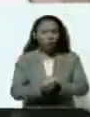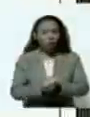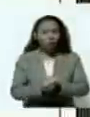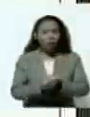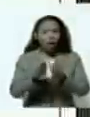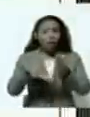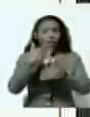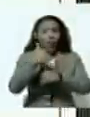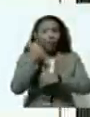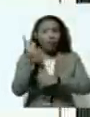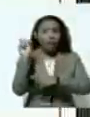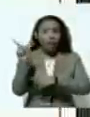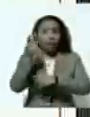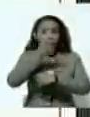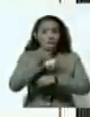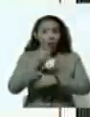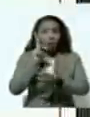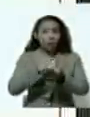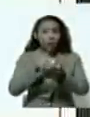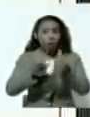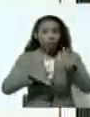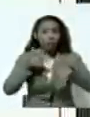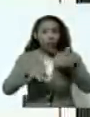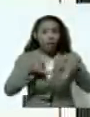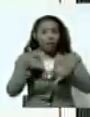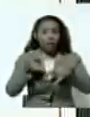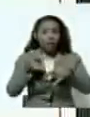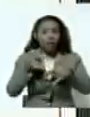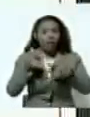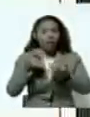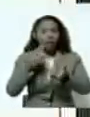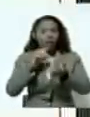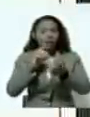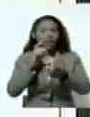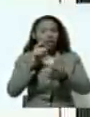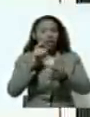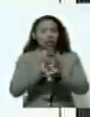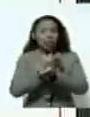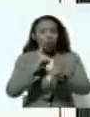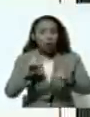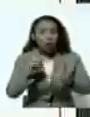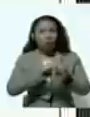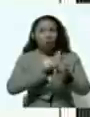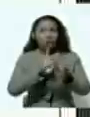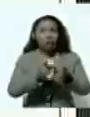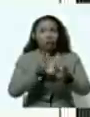Luego dice: esta persona participó en actividades políticas y actos democráticos como voluntario.